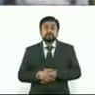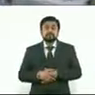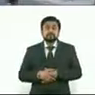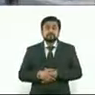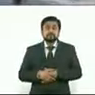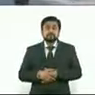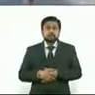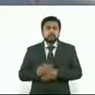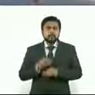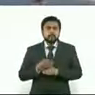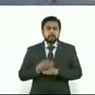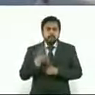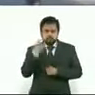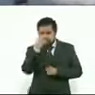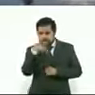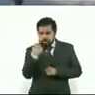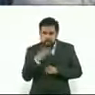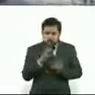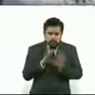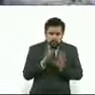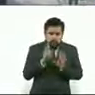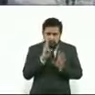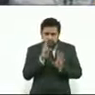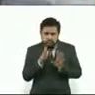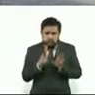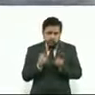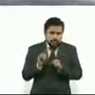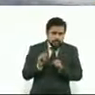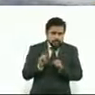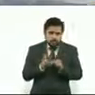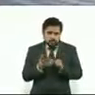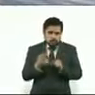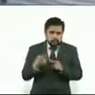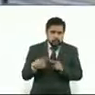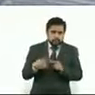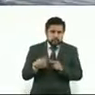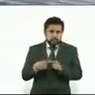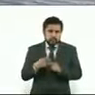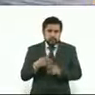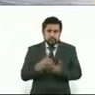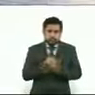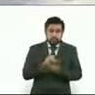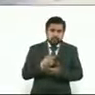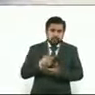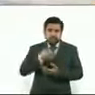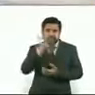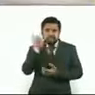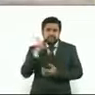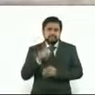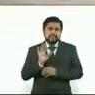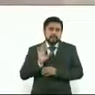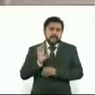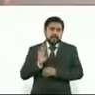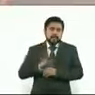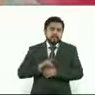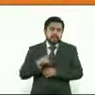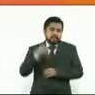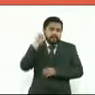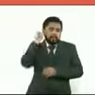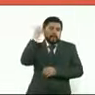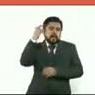momento no nos dicen mucho. No, están parejos los dos, están parejos en ritmo y todo. Aquí hay que ir, ver qué es lo que está pensando cada quien,